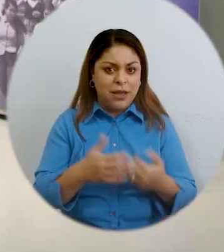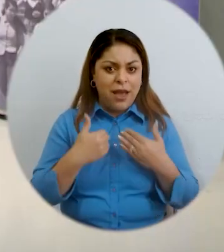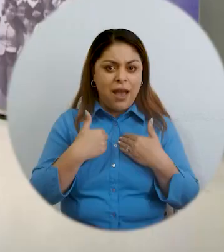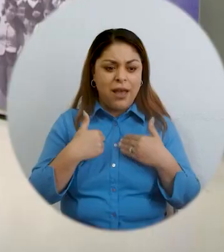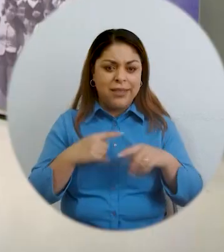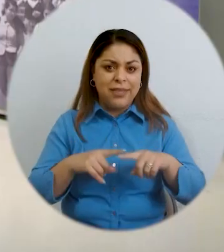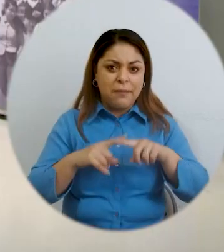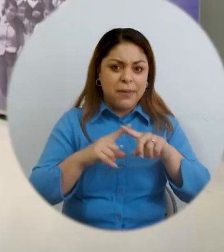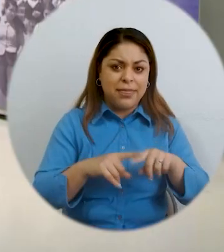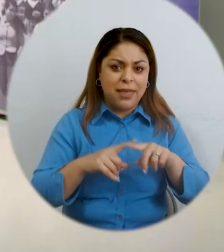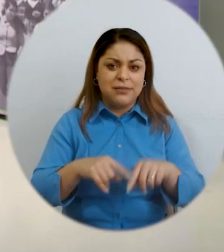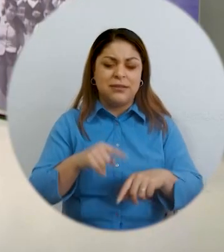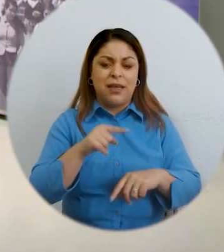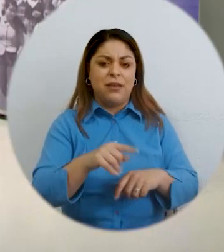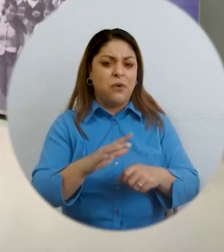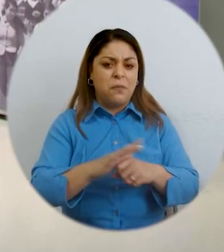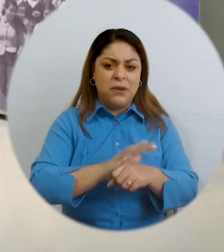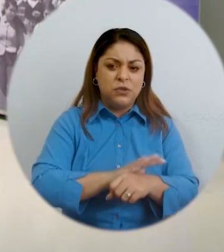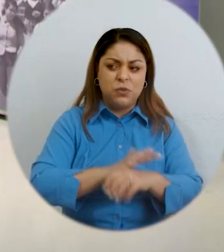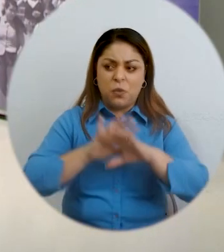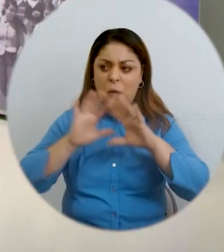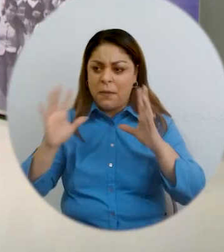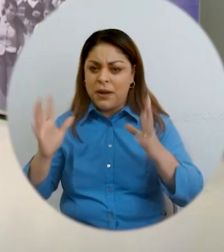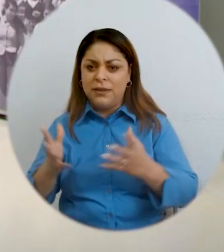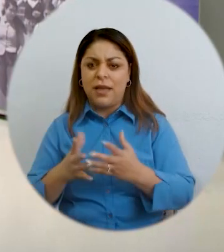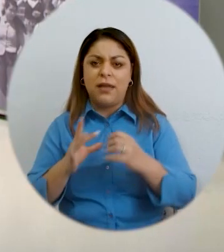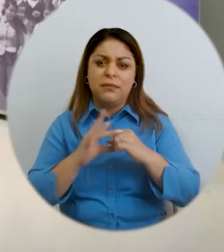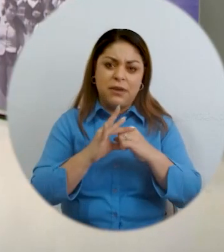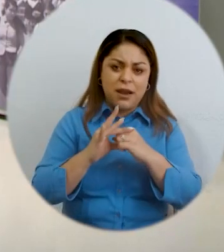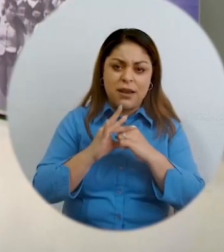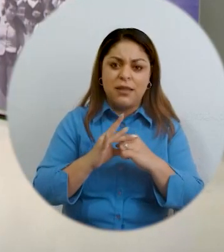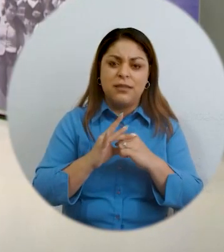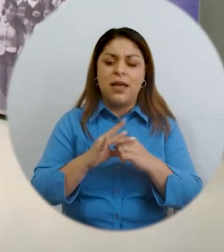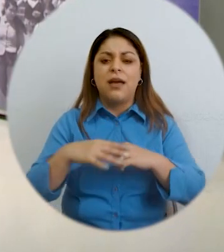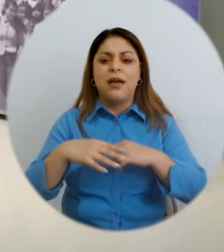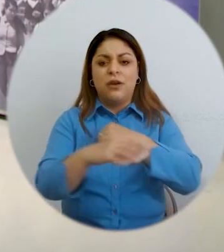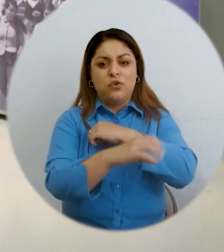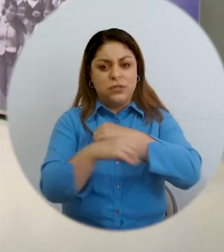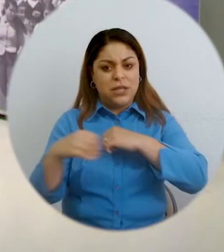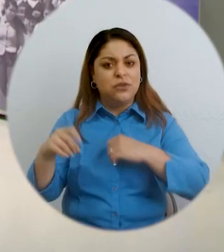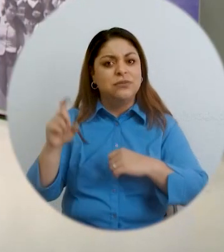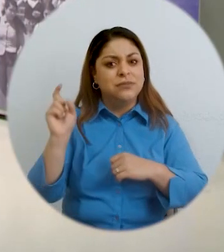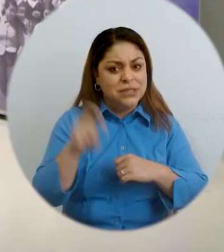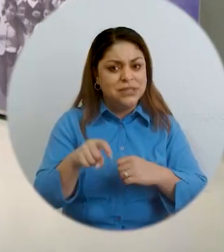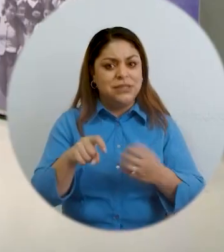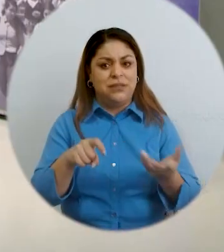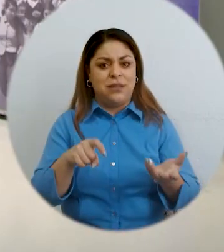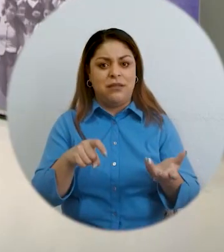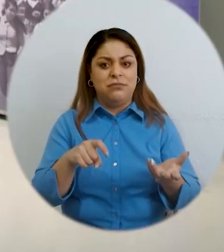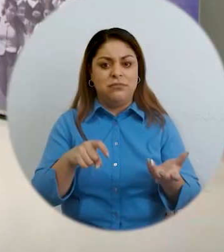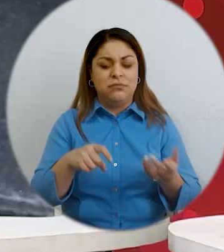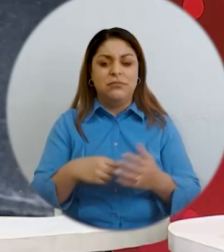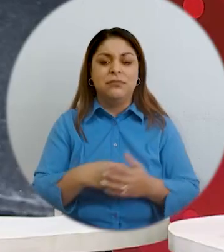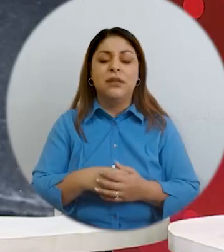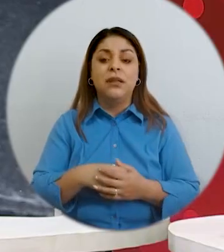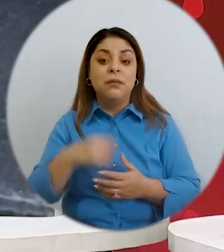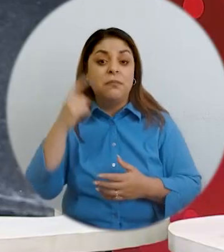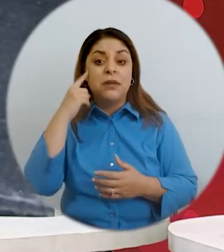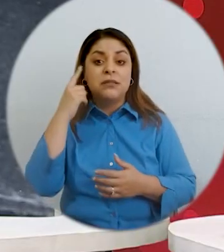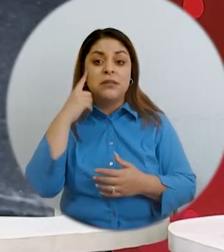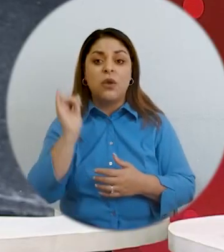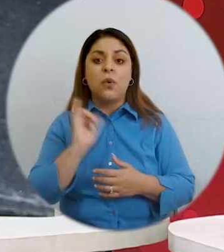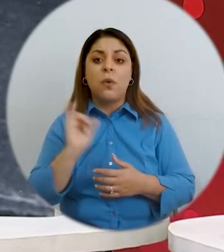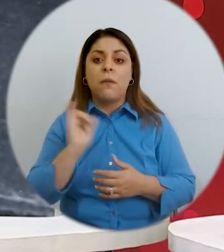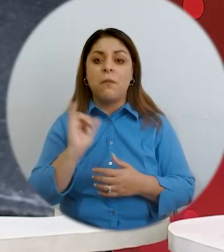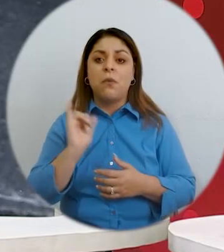sí tenemos una dependencia absoluta, ¿verdad?, tanto como humanidad como el planeta, del océano. Y no